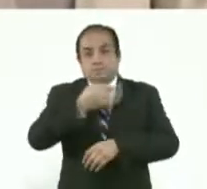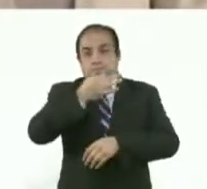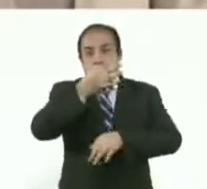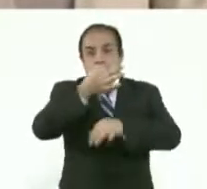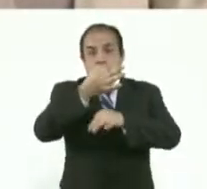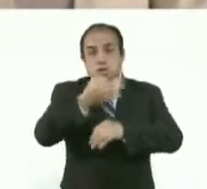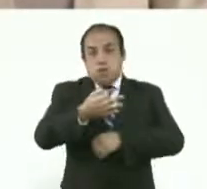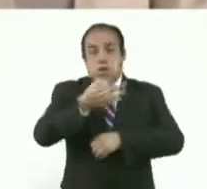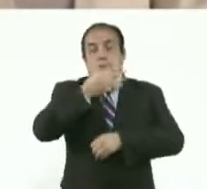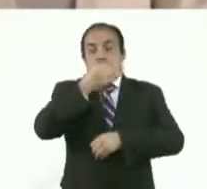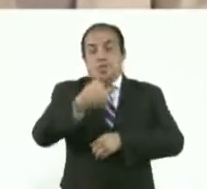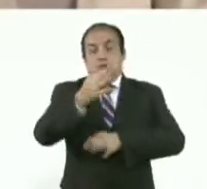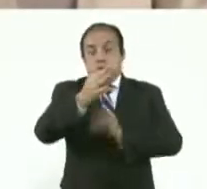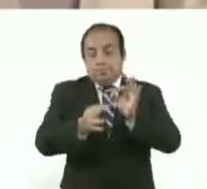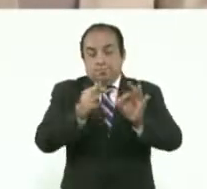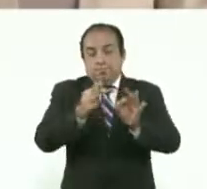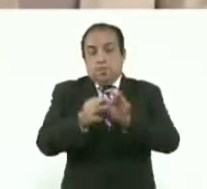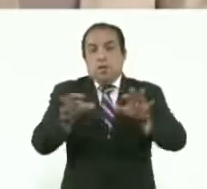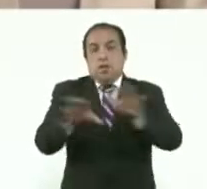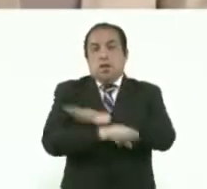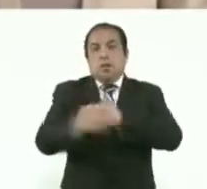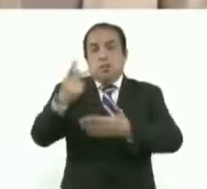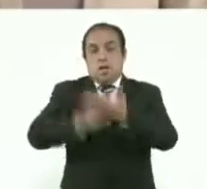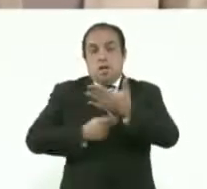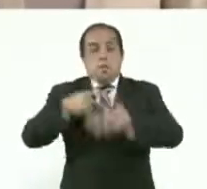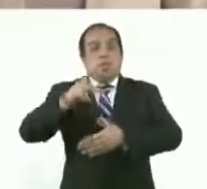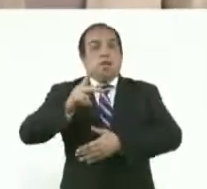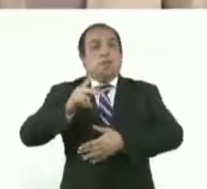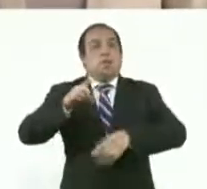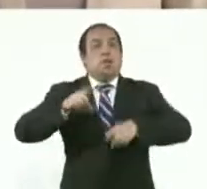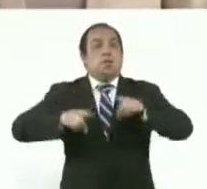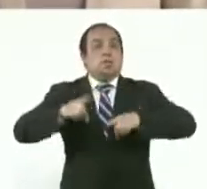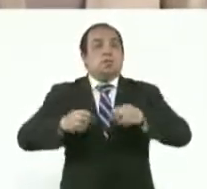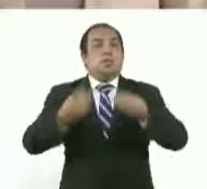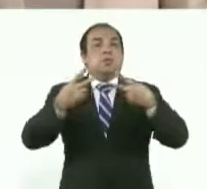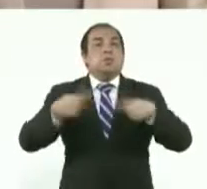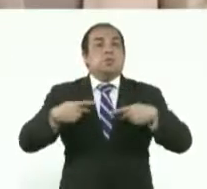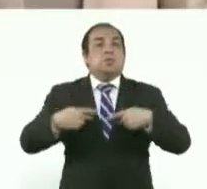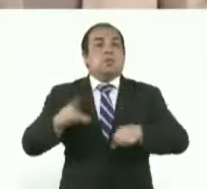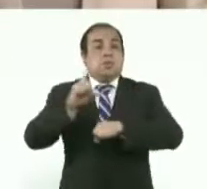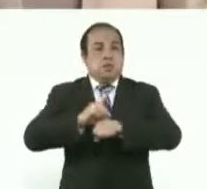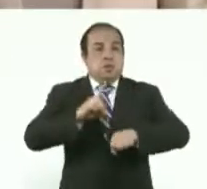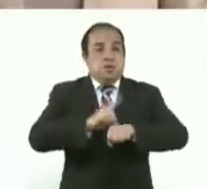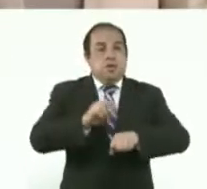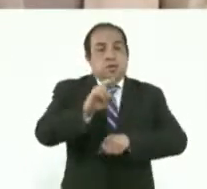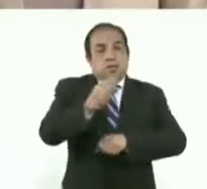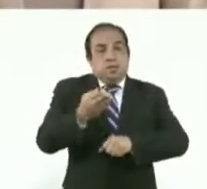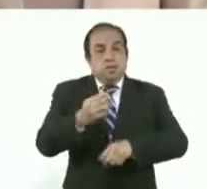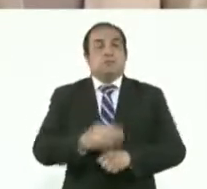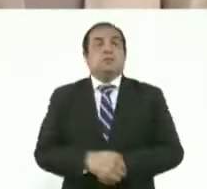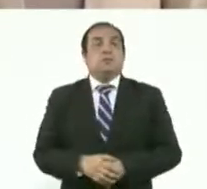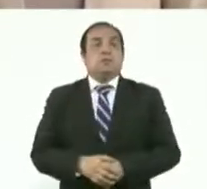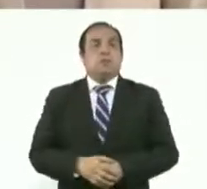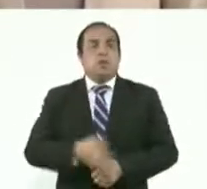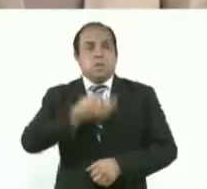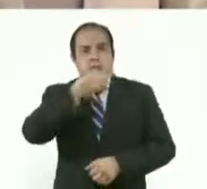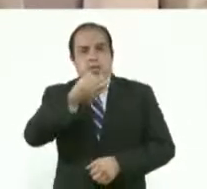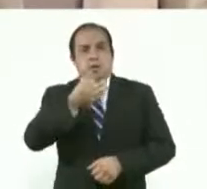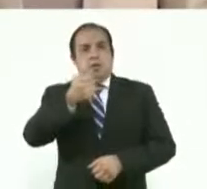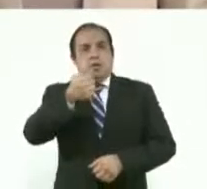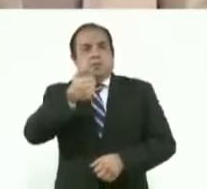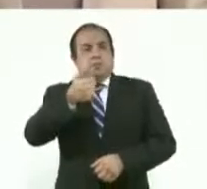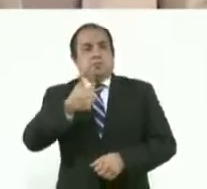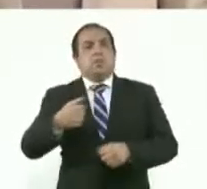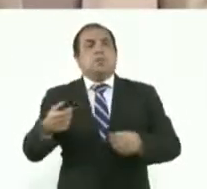manera oportuna si hay algún cambio en la logística, pero va a depender mucho también de cuántas personas estamos viendo día con día. Como les comentaba al principio de la